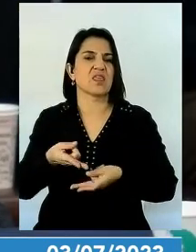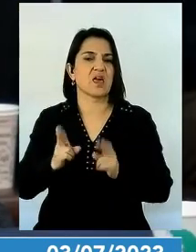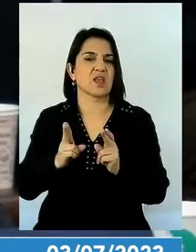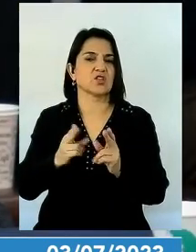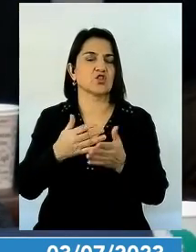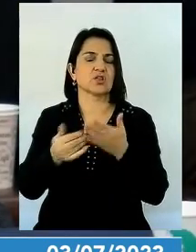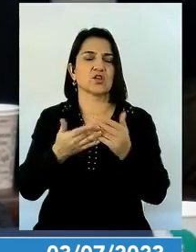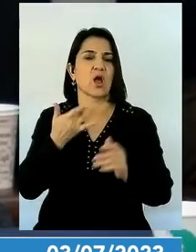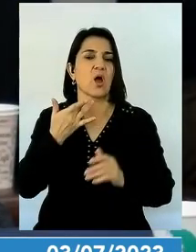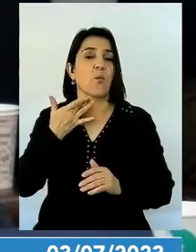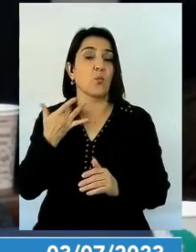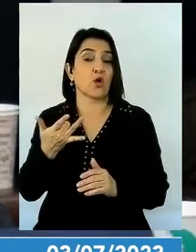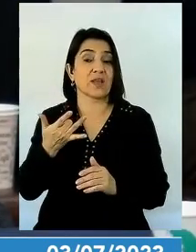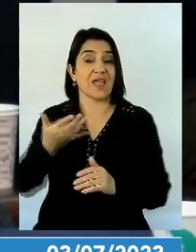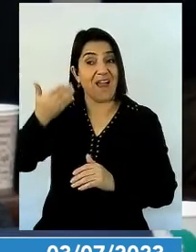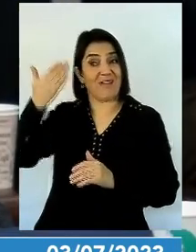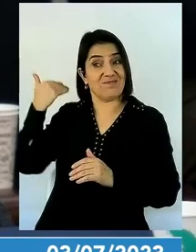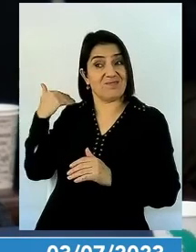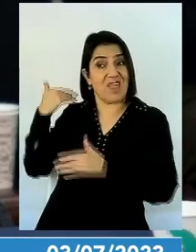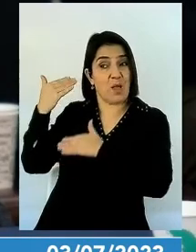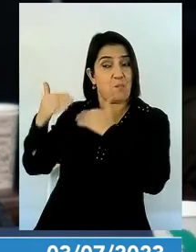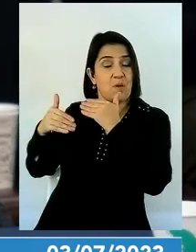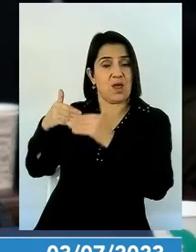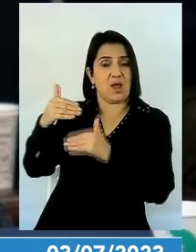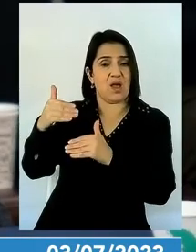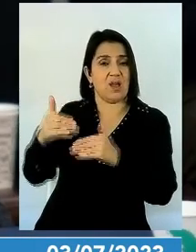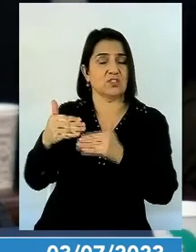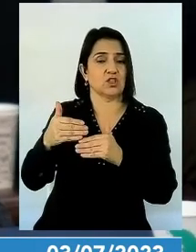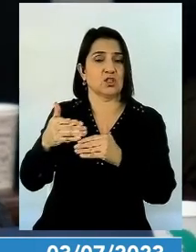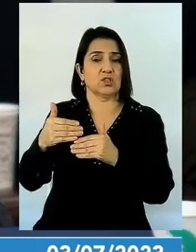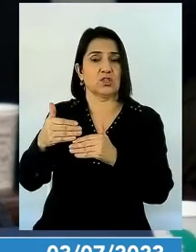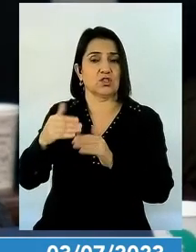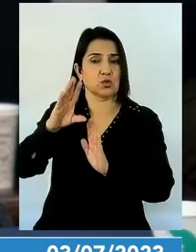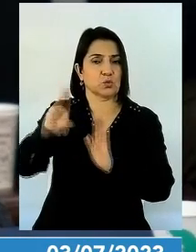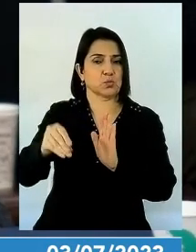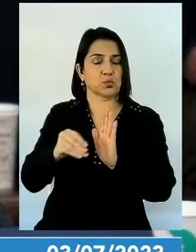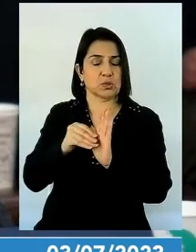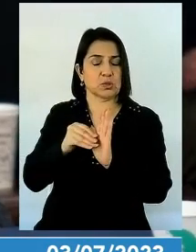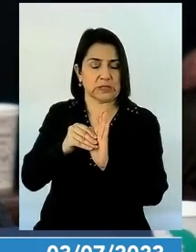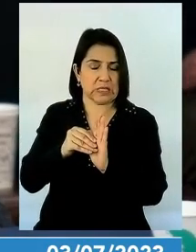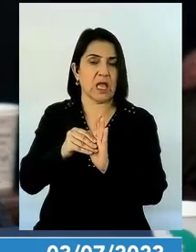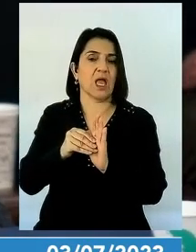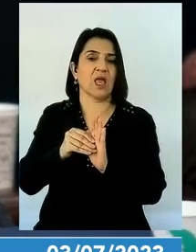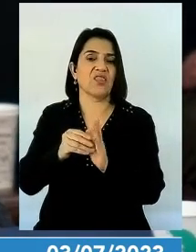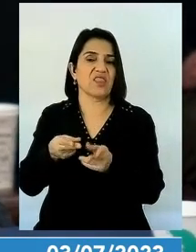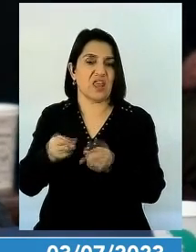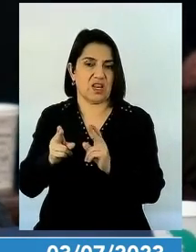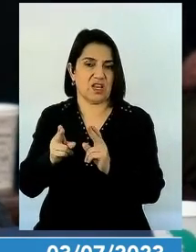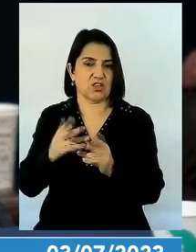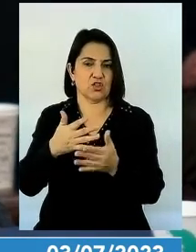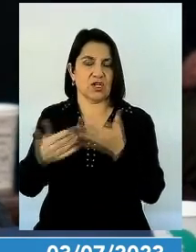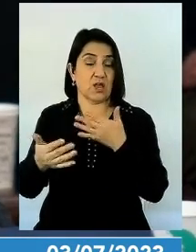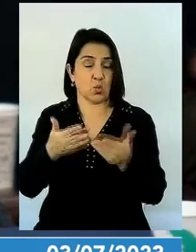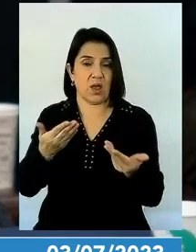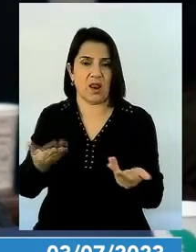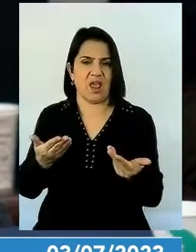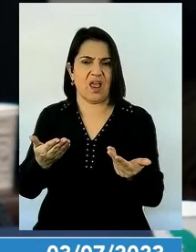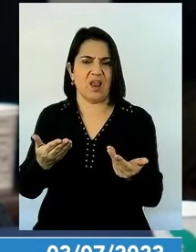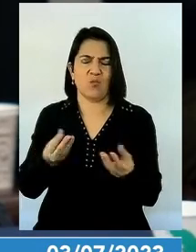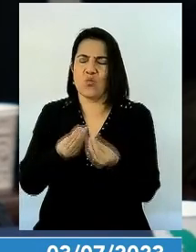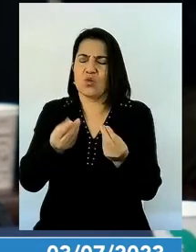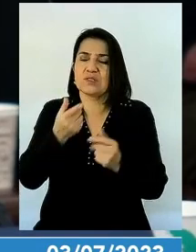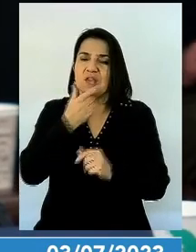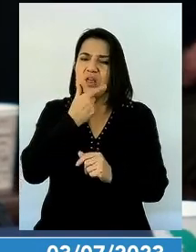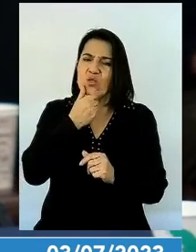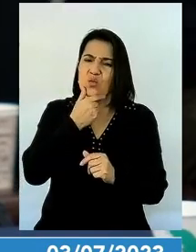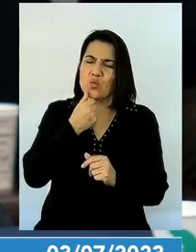proceso pasado, estando considerados los derechos de la naturaleza, quedaron muchas dudas y muchas interpretaciones